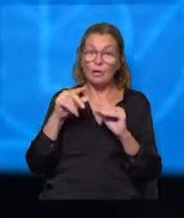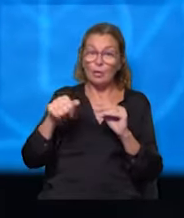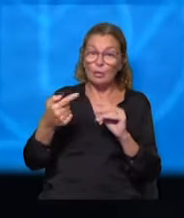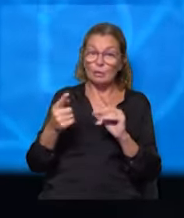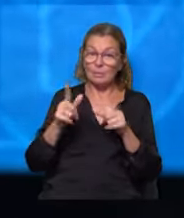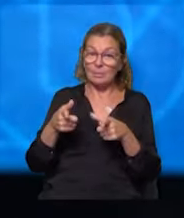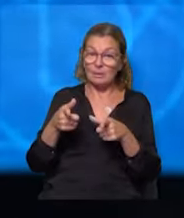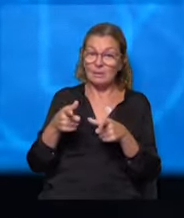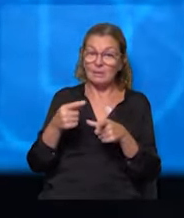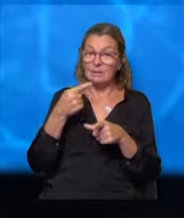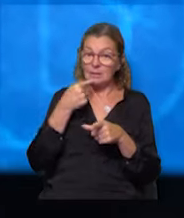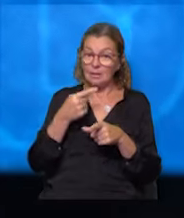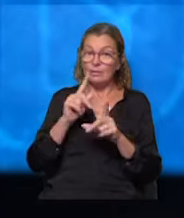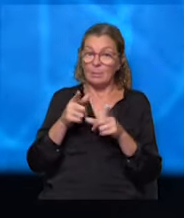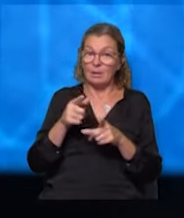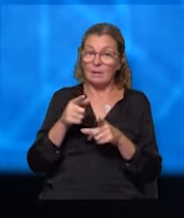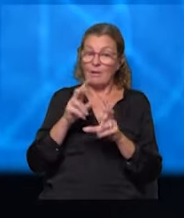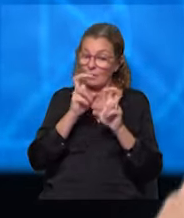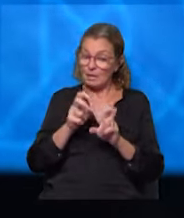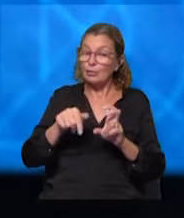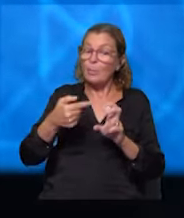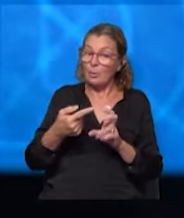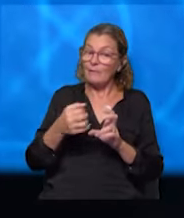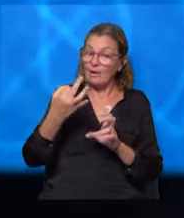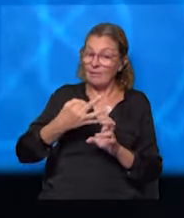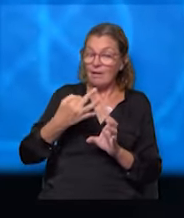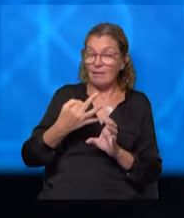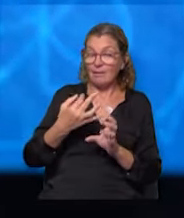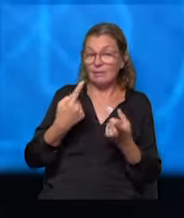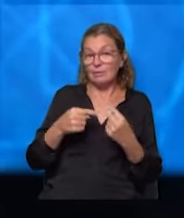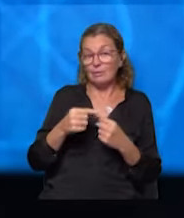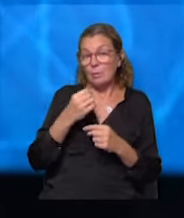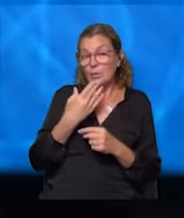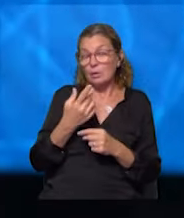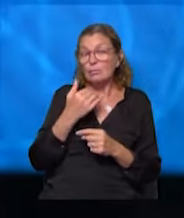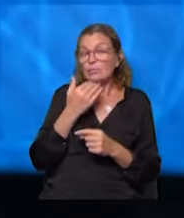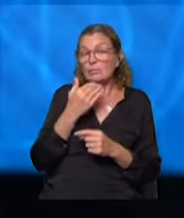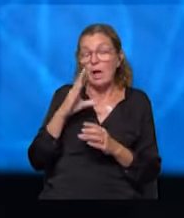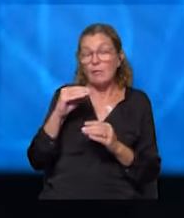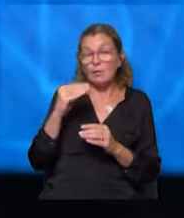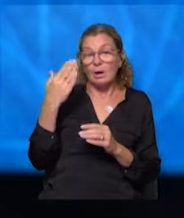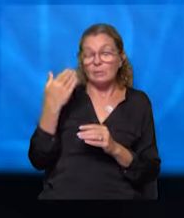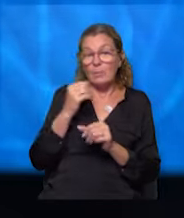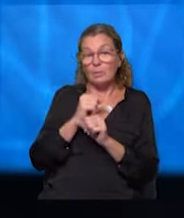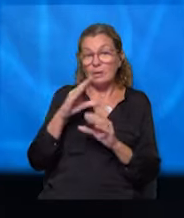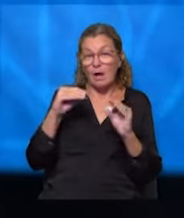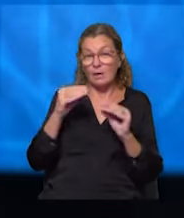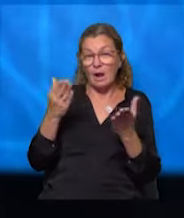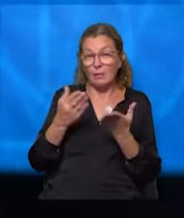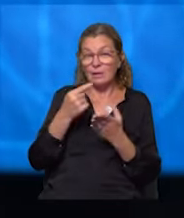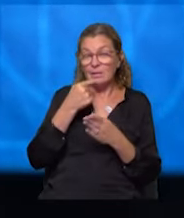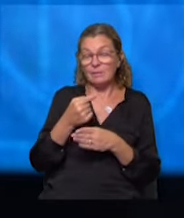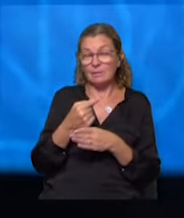también que también se confirmaron sí este Pero bueno quizás se habló En aquel momento bien podría hablar ahora y